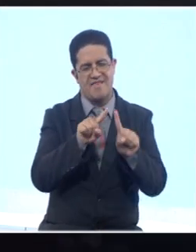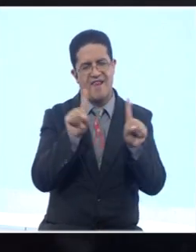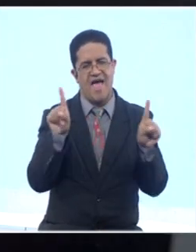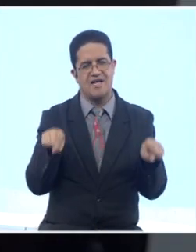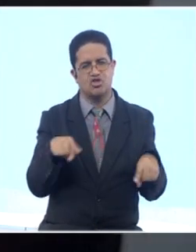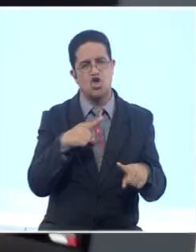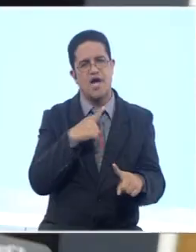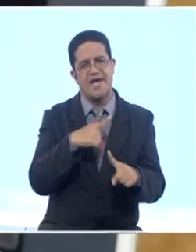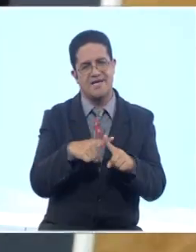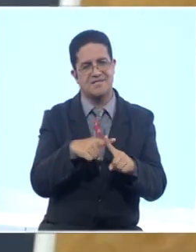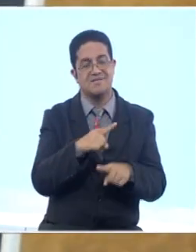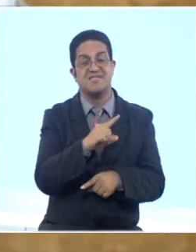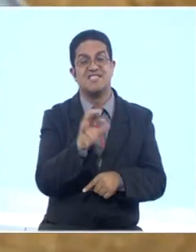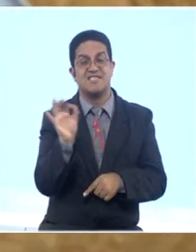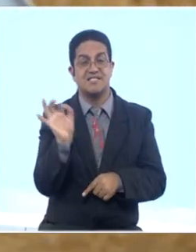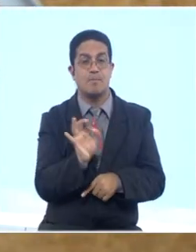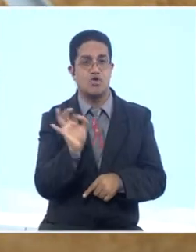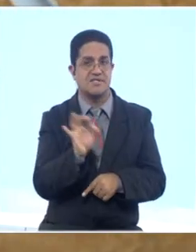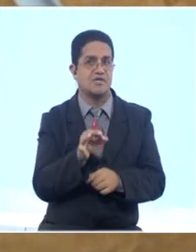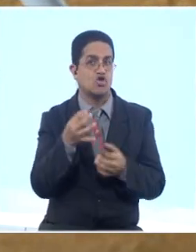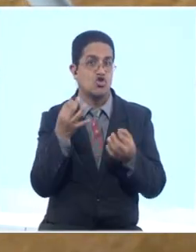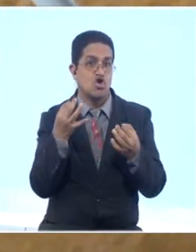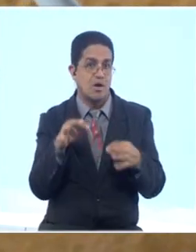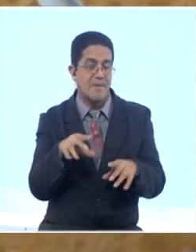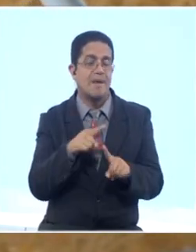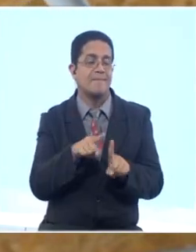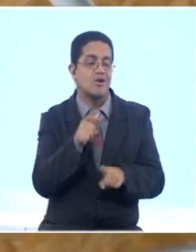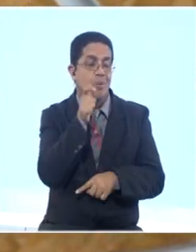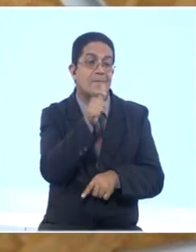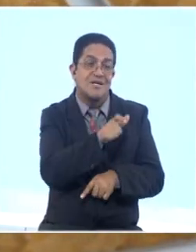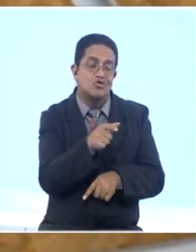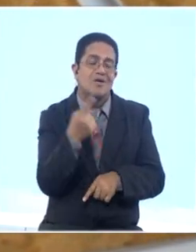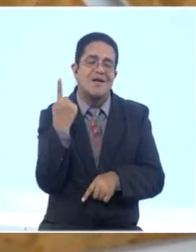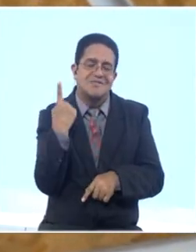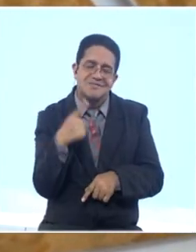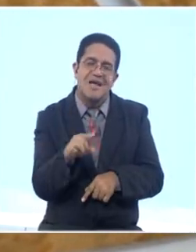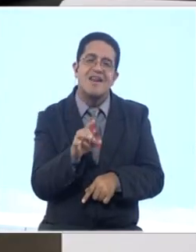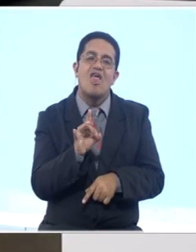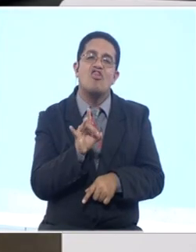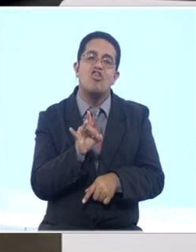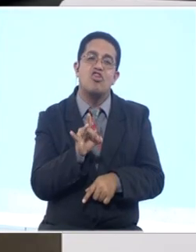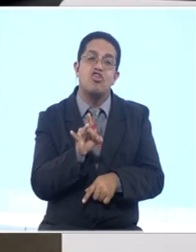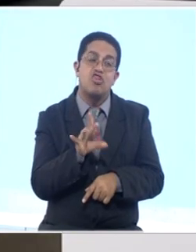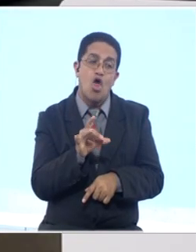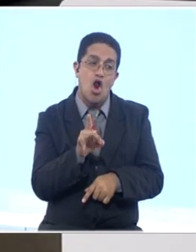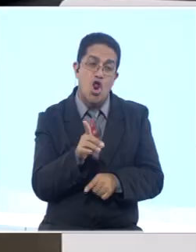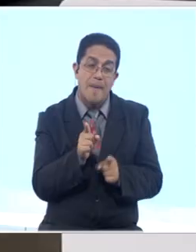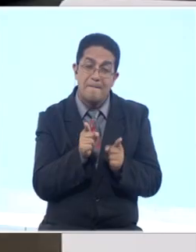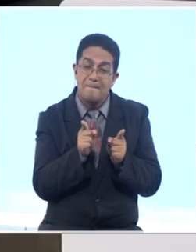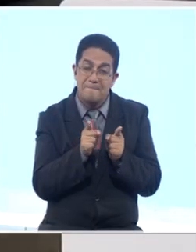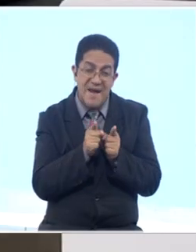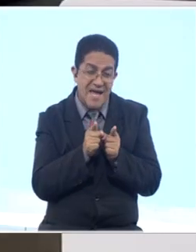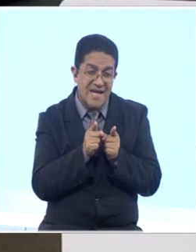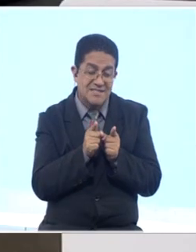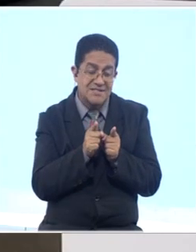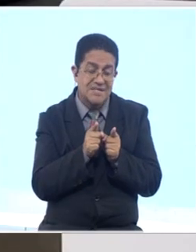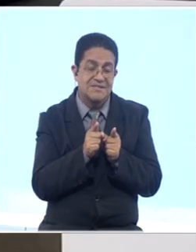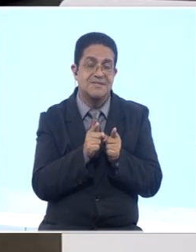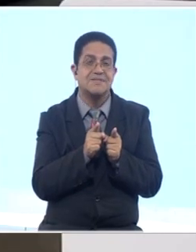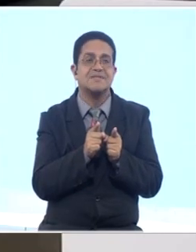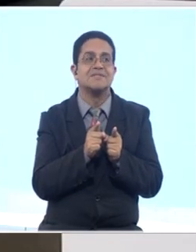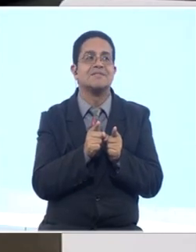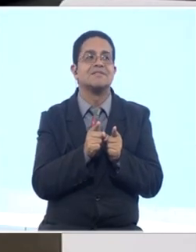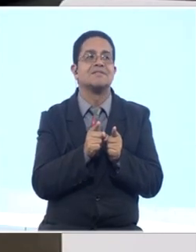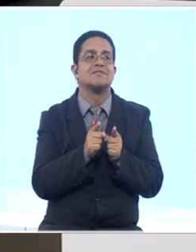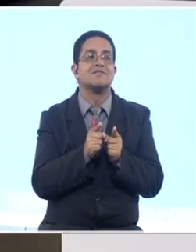el rayos X es 100% normal, pero el paciente tiene patología, incluso fracturas pequeñas. Sí. Fracturas O pequeñas,